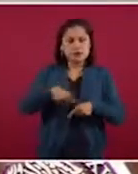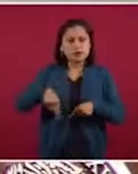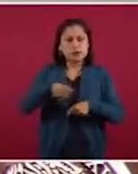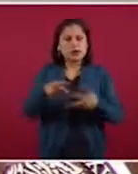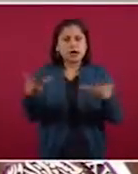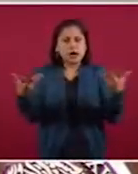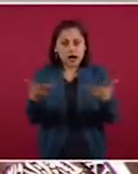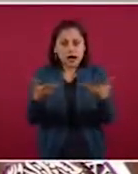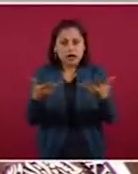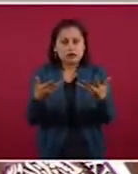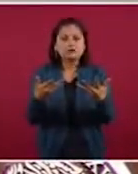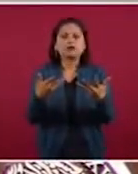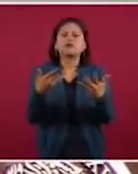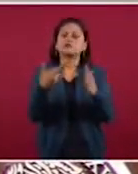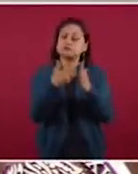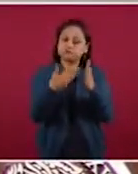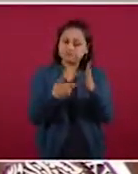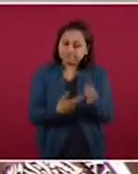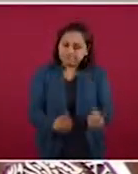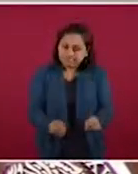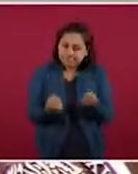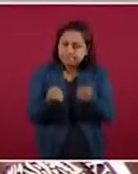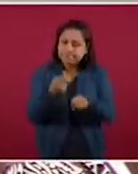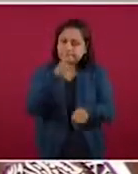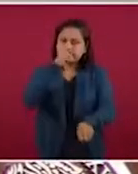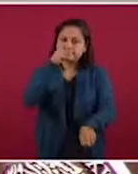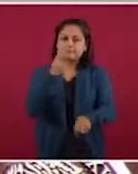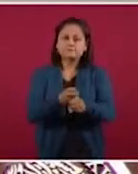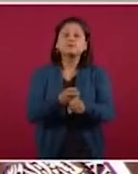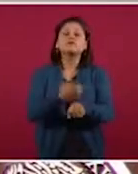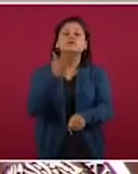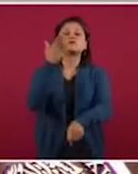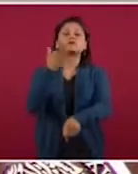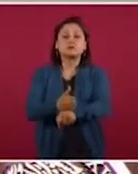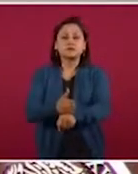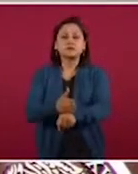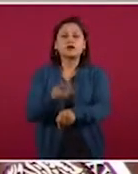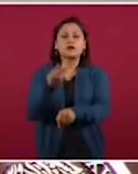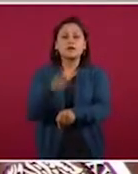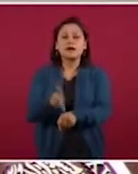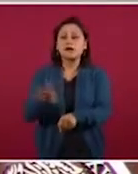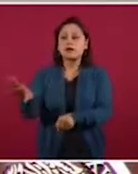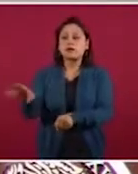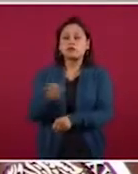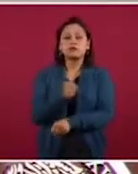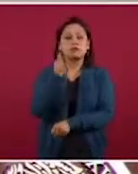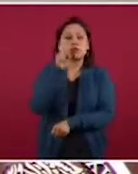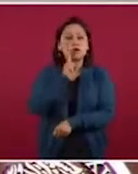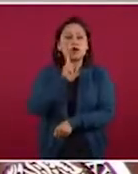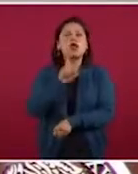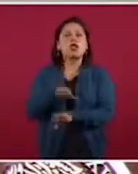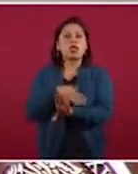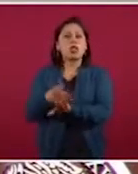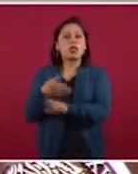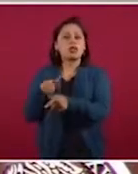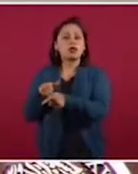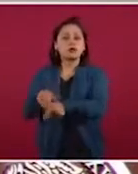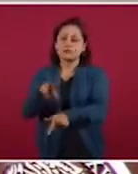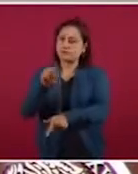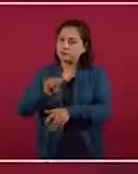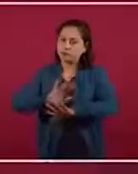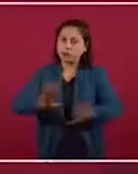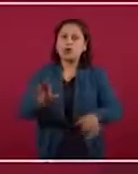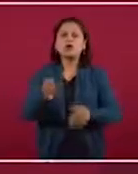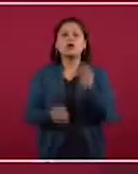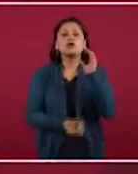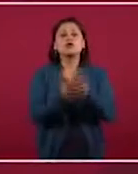investigación y sanción de denuncias sin revictimizar a las mujeres. Elaboramos en un segundo momento un protocolo de